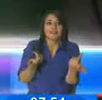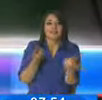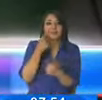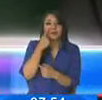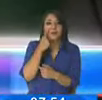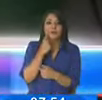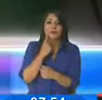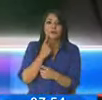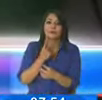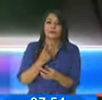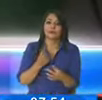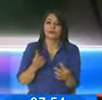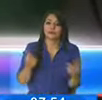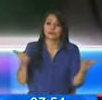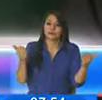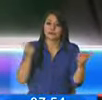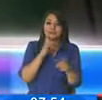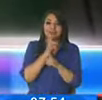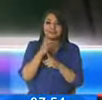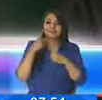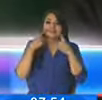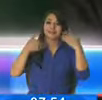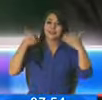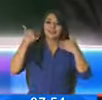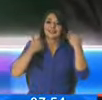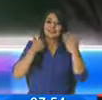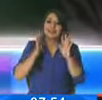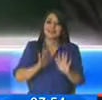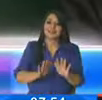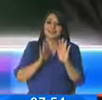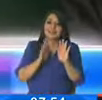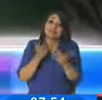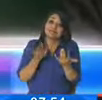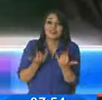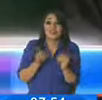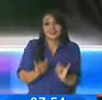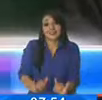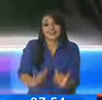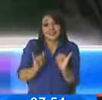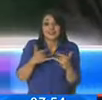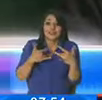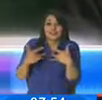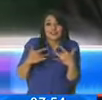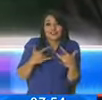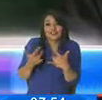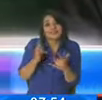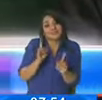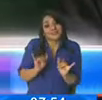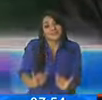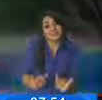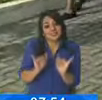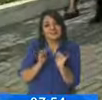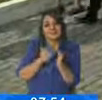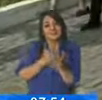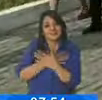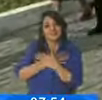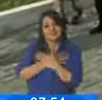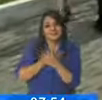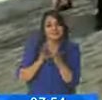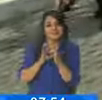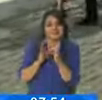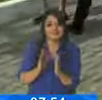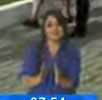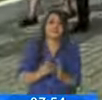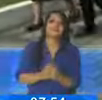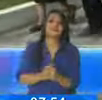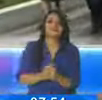se seca con el pañuelo de la risa. Ahí estamos los que quedamos, mi querido Zarzocita. A pesar de que el